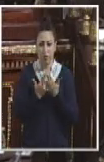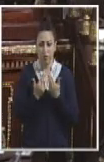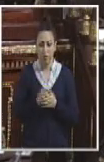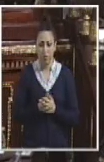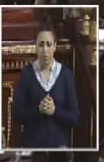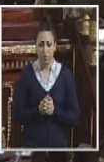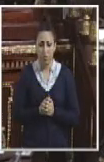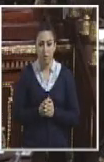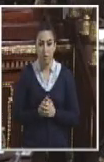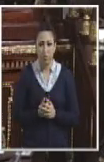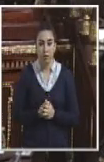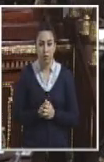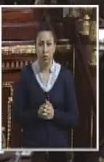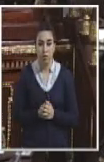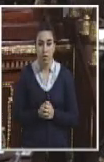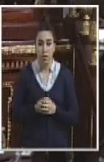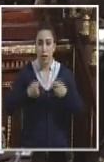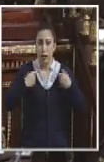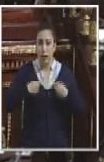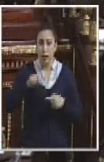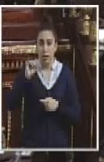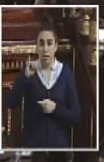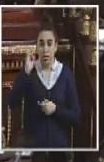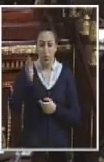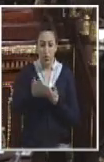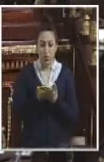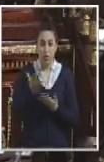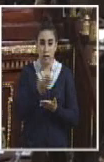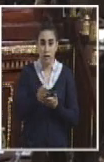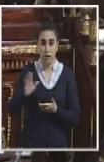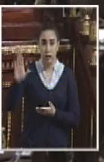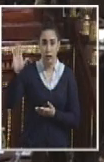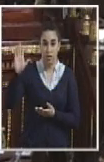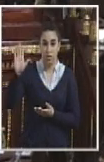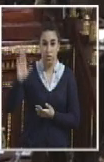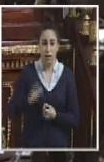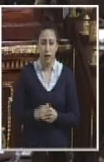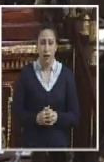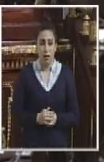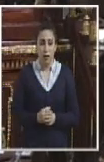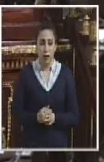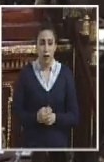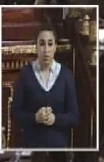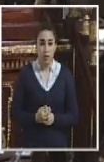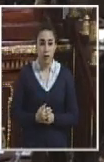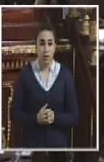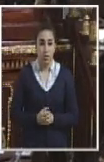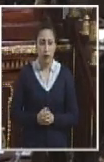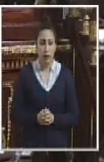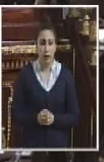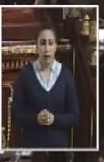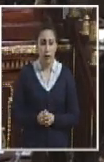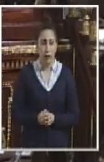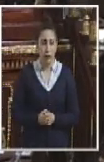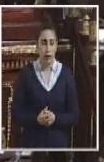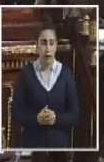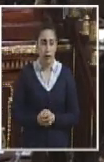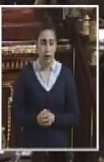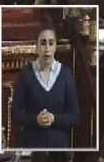acta de referencia. Los que estén por la afirmativa, sírvanse manifestarlo levantando la mano.